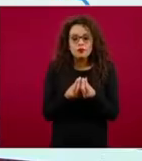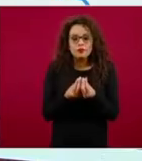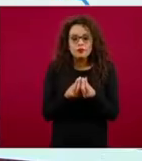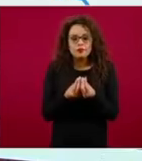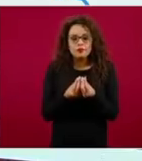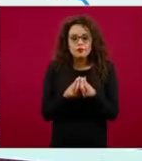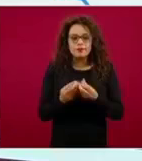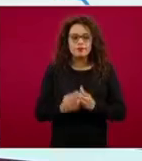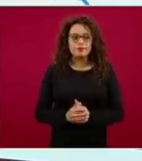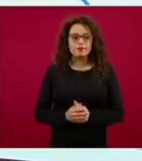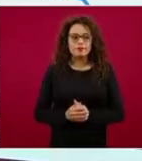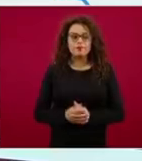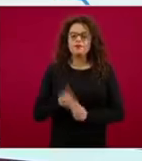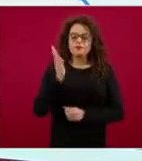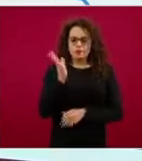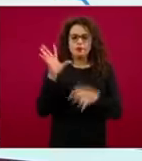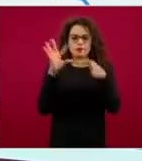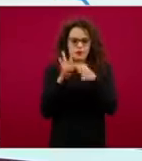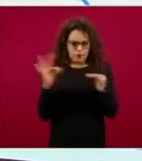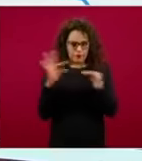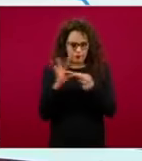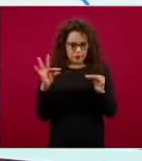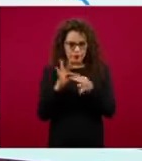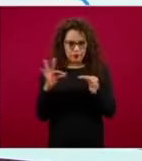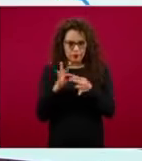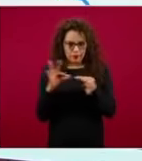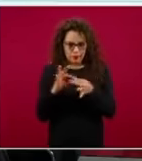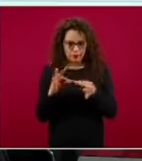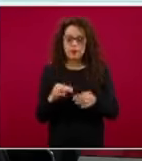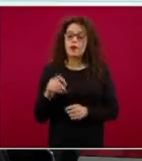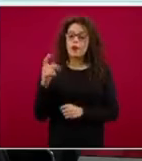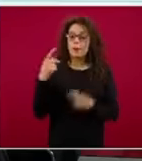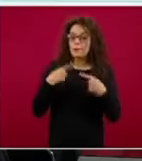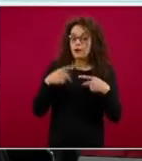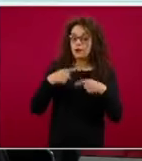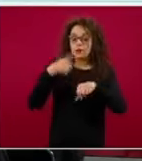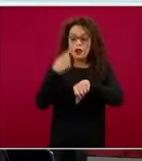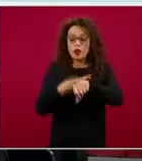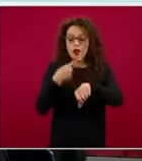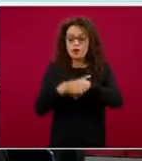Pero hemos explicado que los casos, las personas enfermas